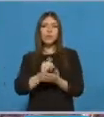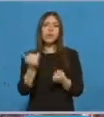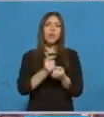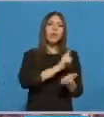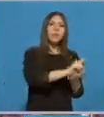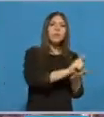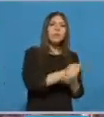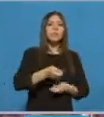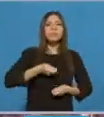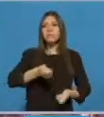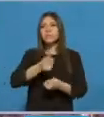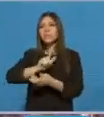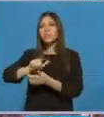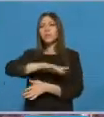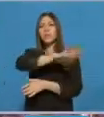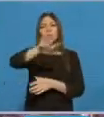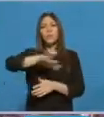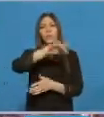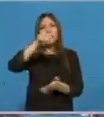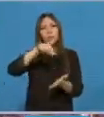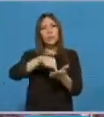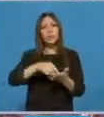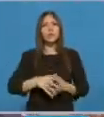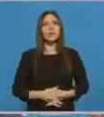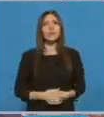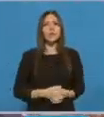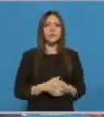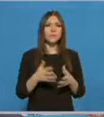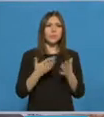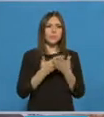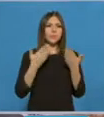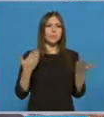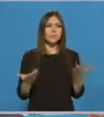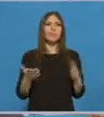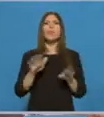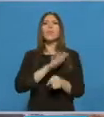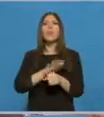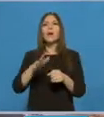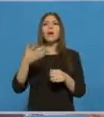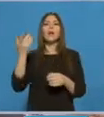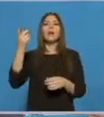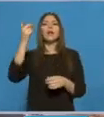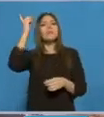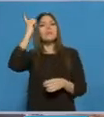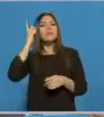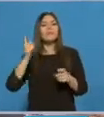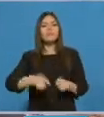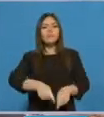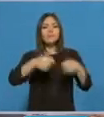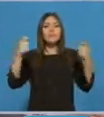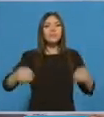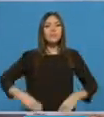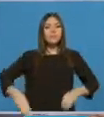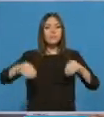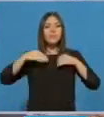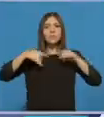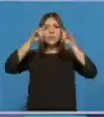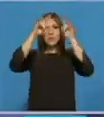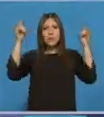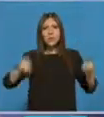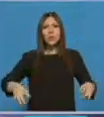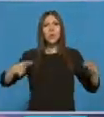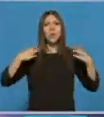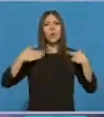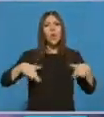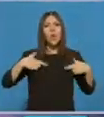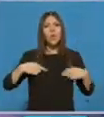las tareas de limpieza en la zona. Claro, ¿qué hay con esta parte de cobijas, casas de campaña y ropa que hemos visto, y muchos de los